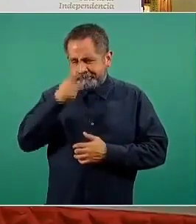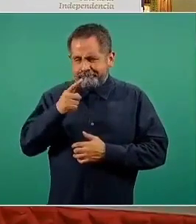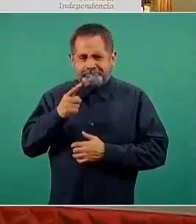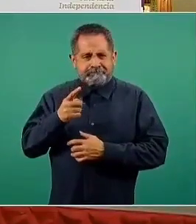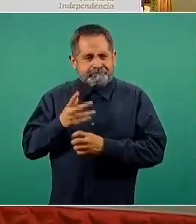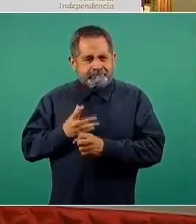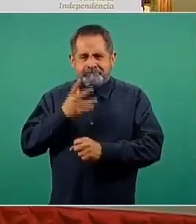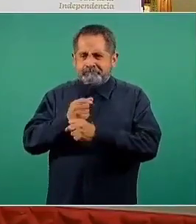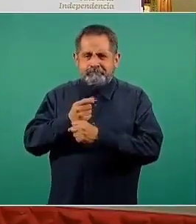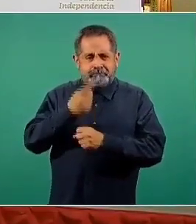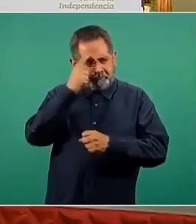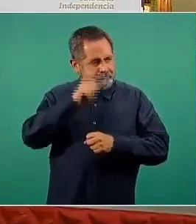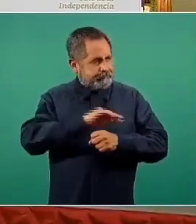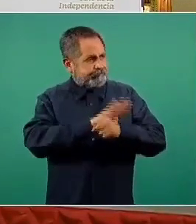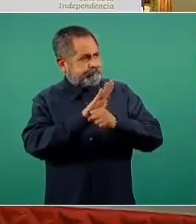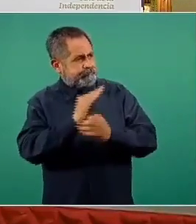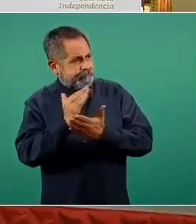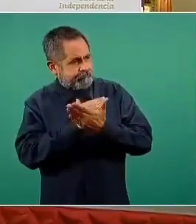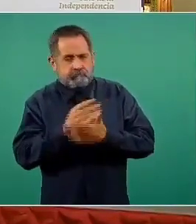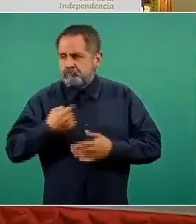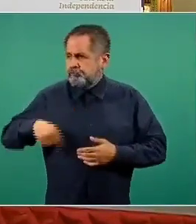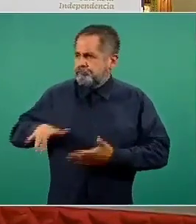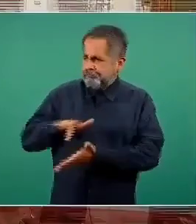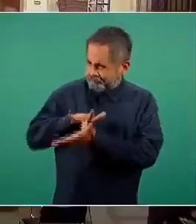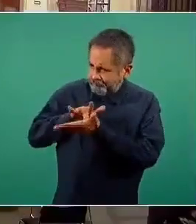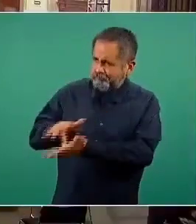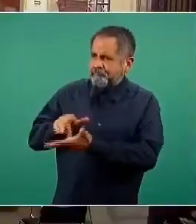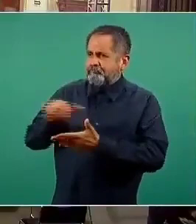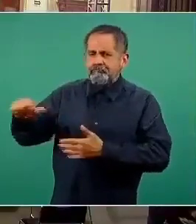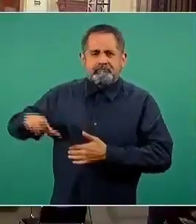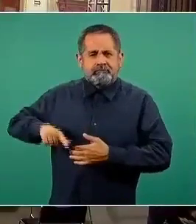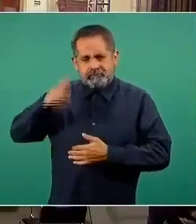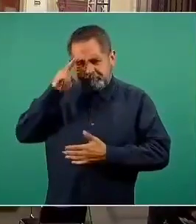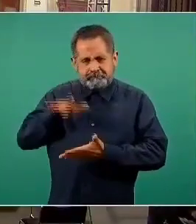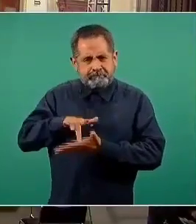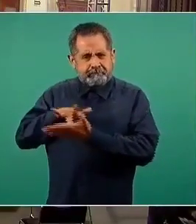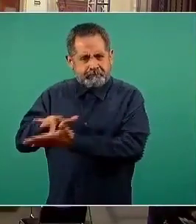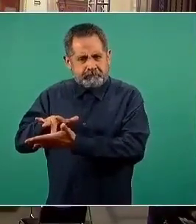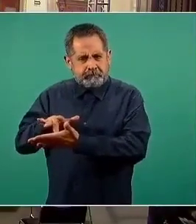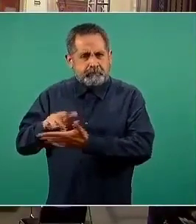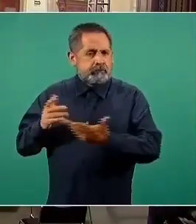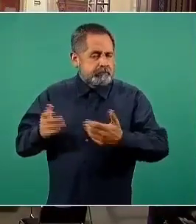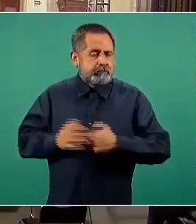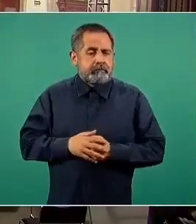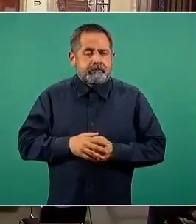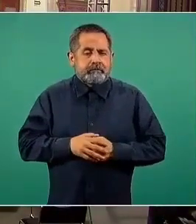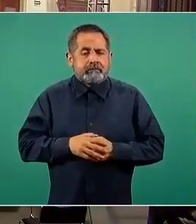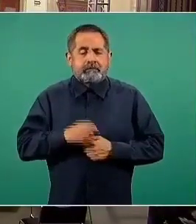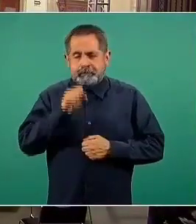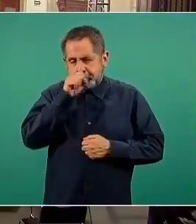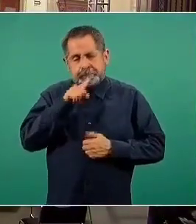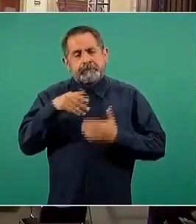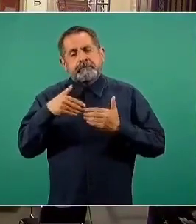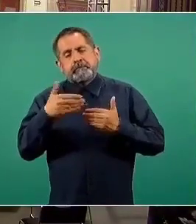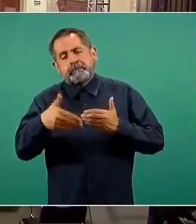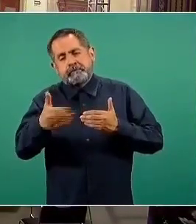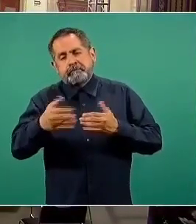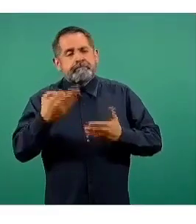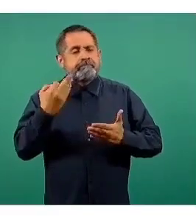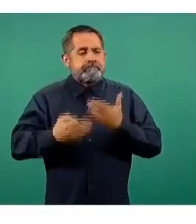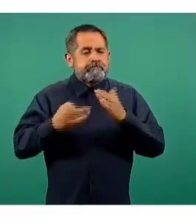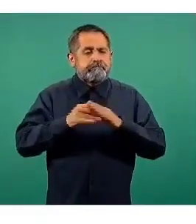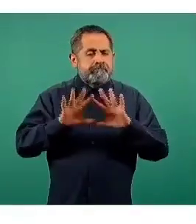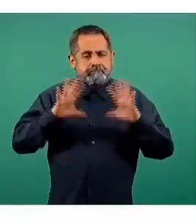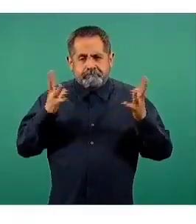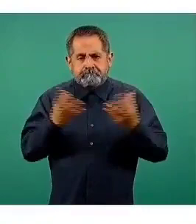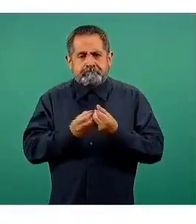fortalecer esta respuesta apoyando al gobierno mexicano. Todavía nos quedan pendientes reuniones con sectores